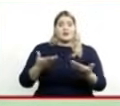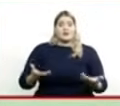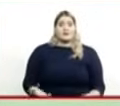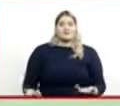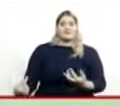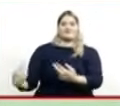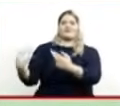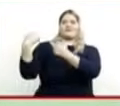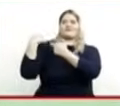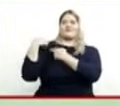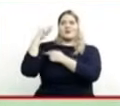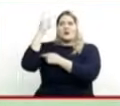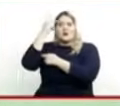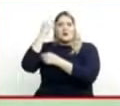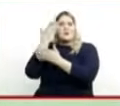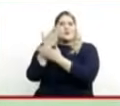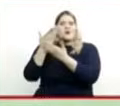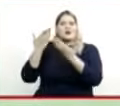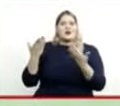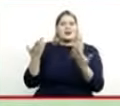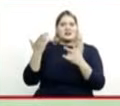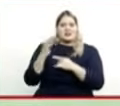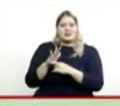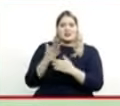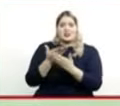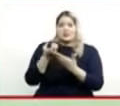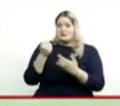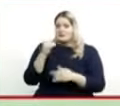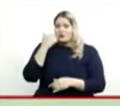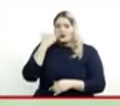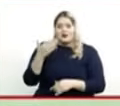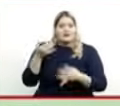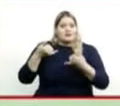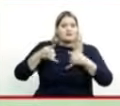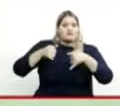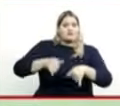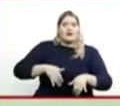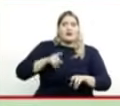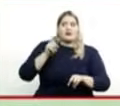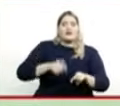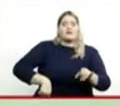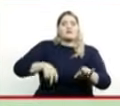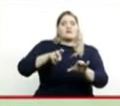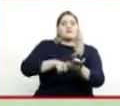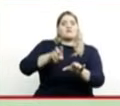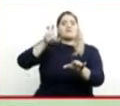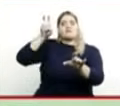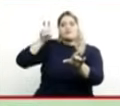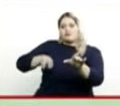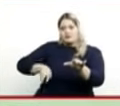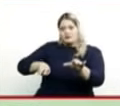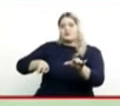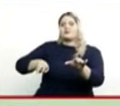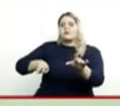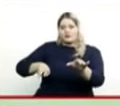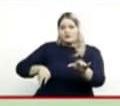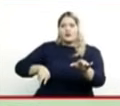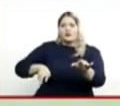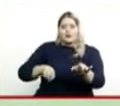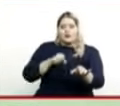política debían retirársele de la administración pública para garantizar la continuidad